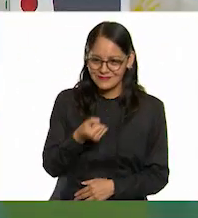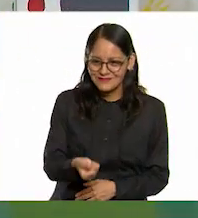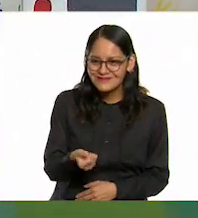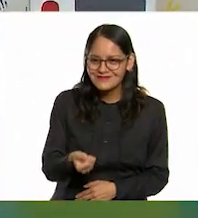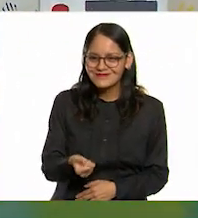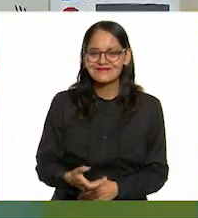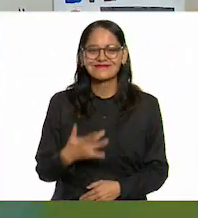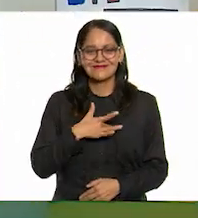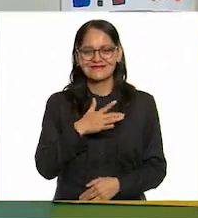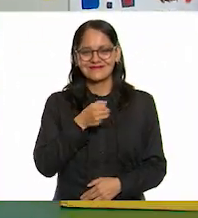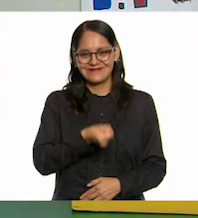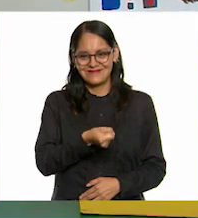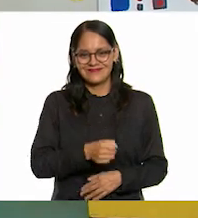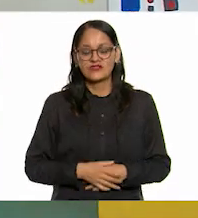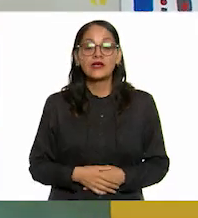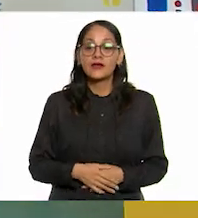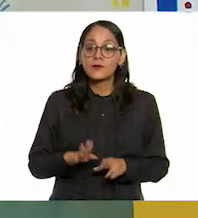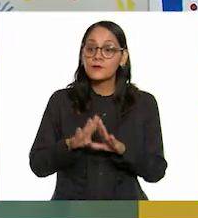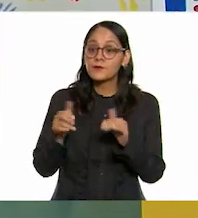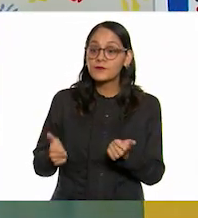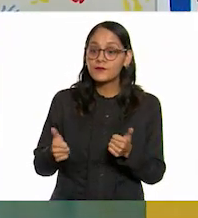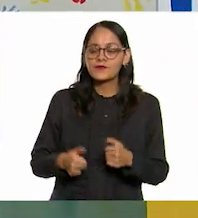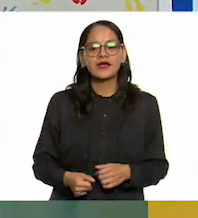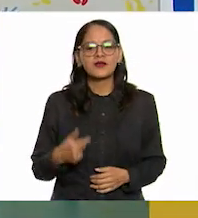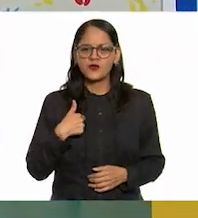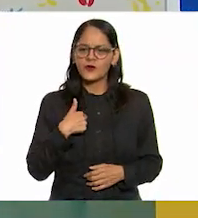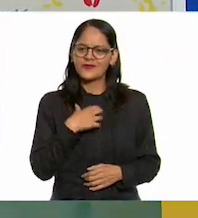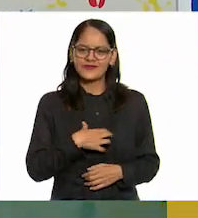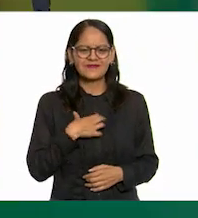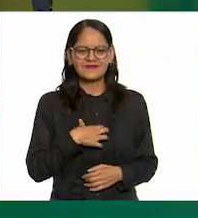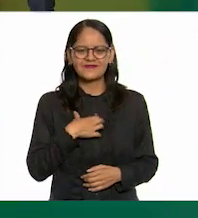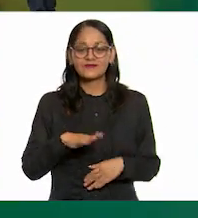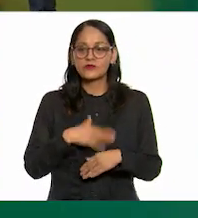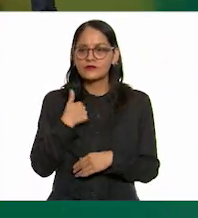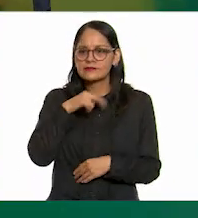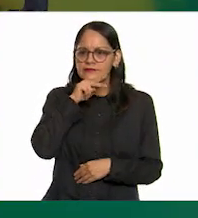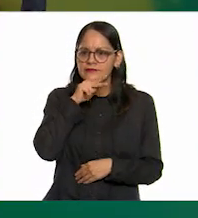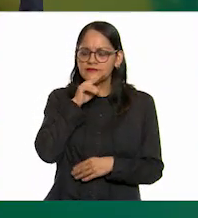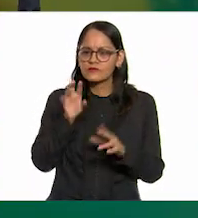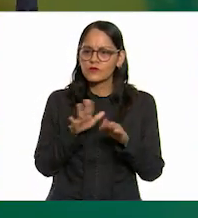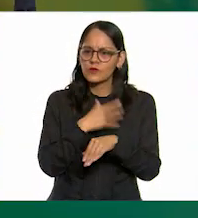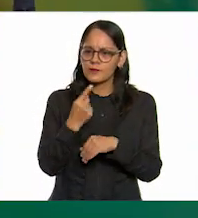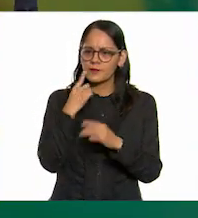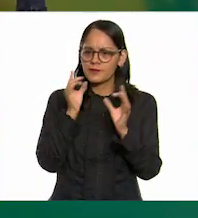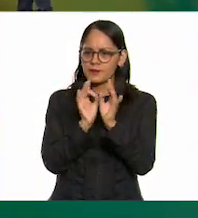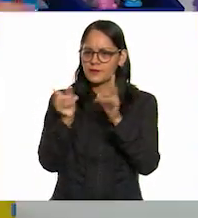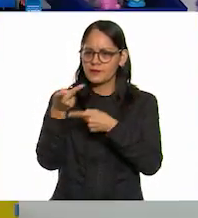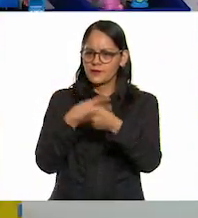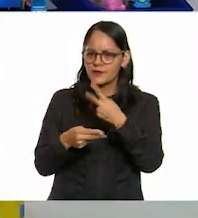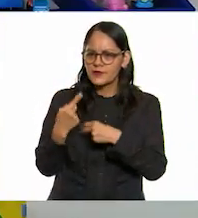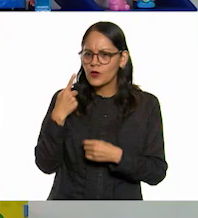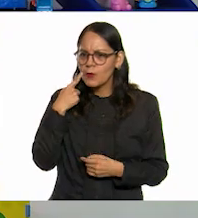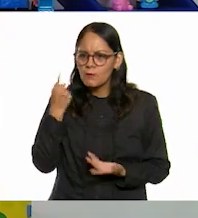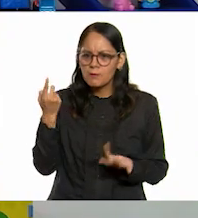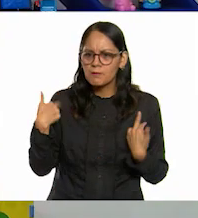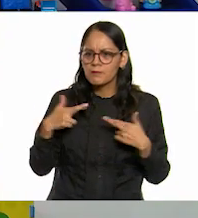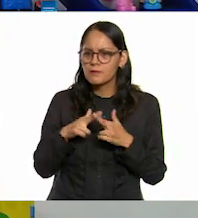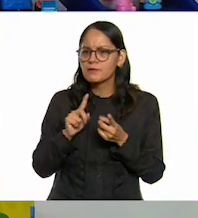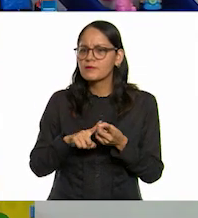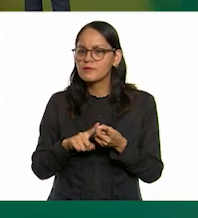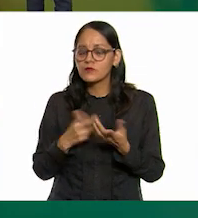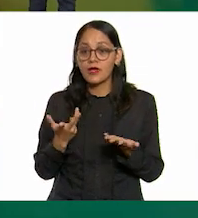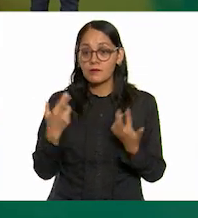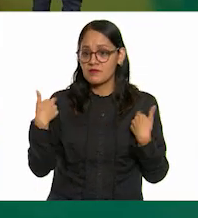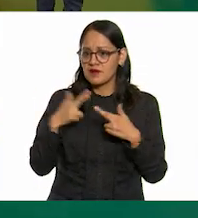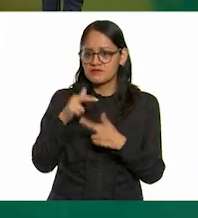nos saludamos. ¡Ay, cómo estás! Muy contento. Estaba yo preocupado porque de repente no la vi y yo dije, bueno, la maestra siempre llega